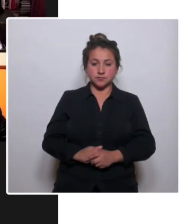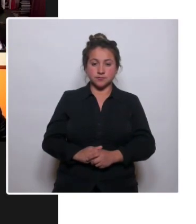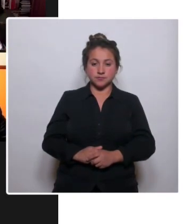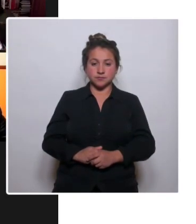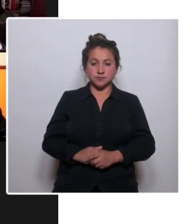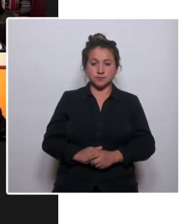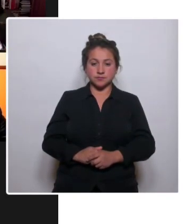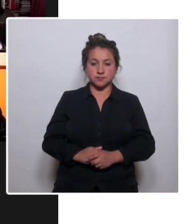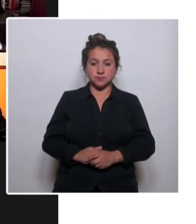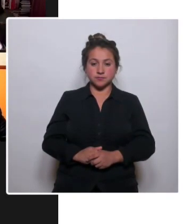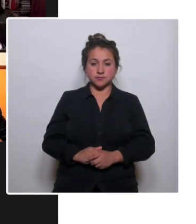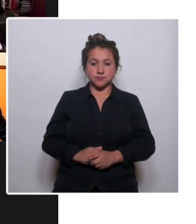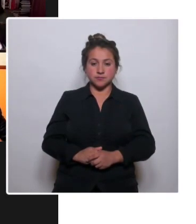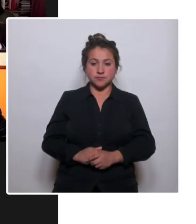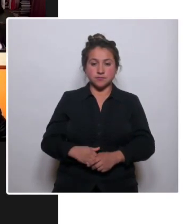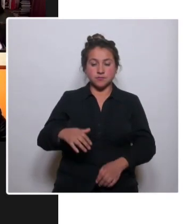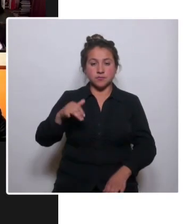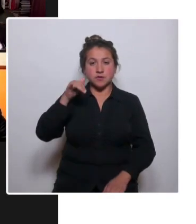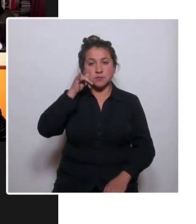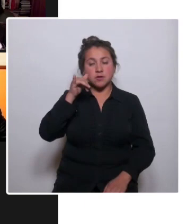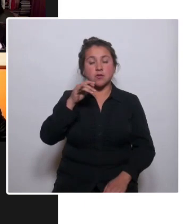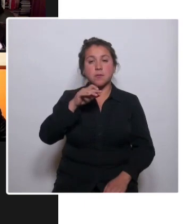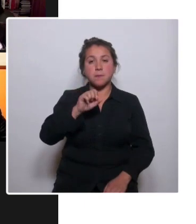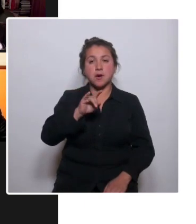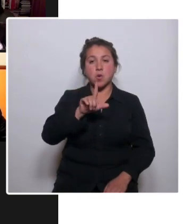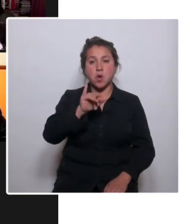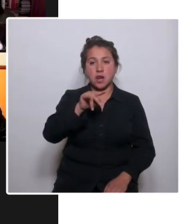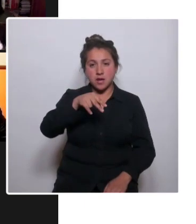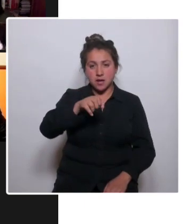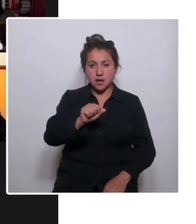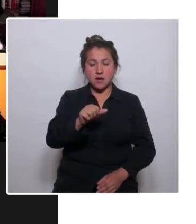Señor, perdón, convencional Paulina Valenzuela, ¿cómo vota?